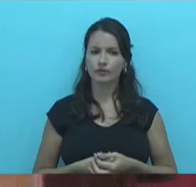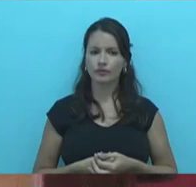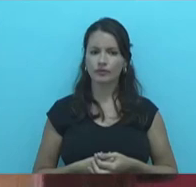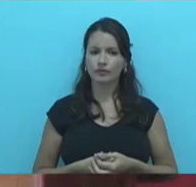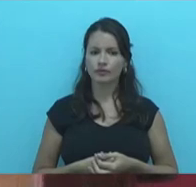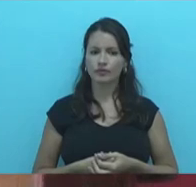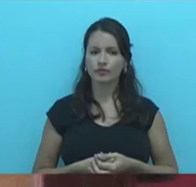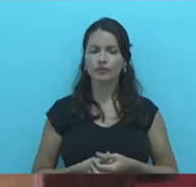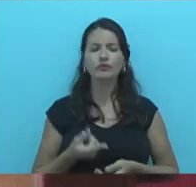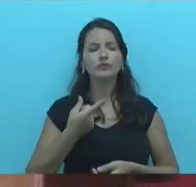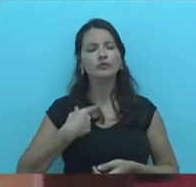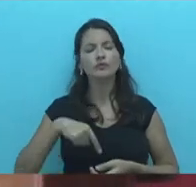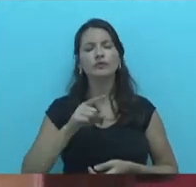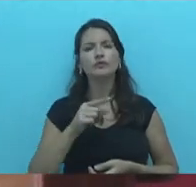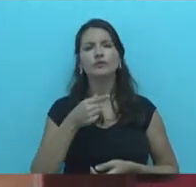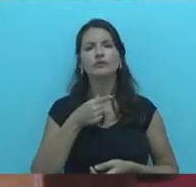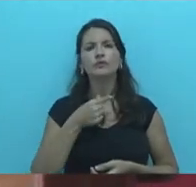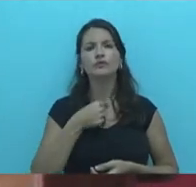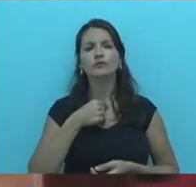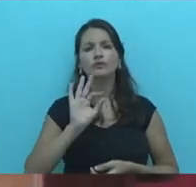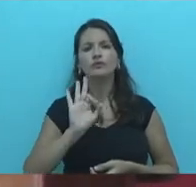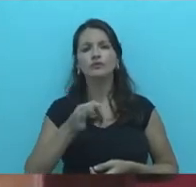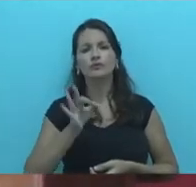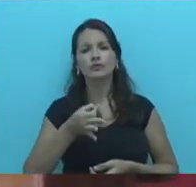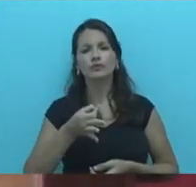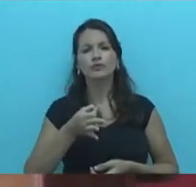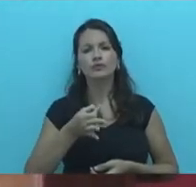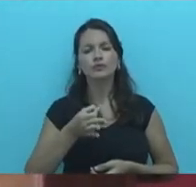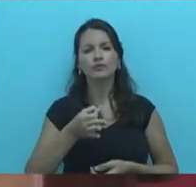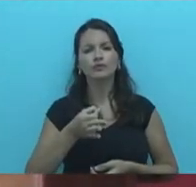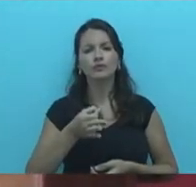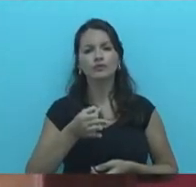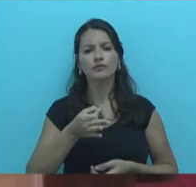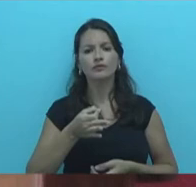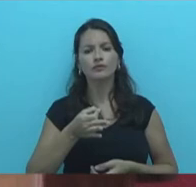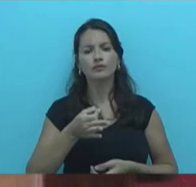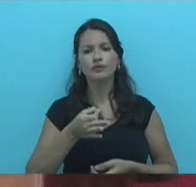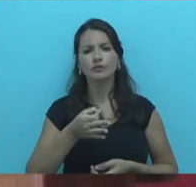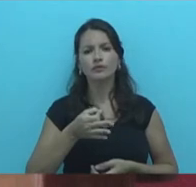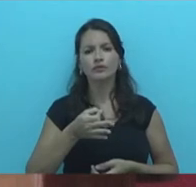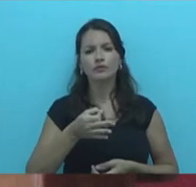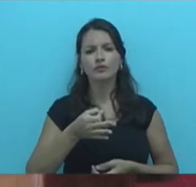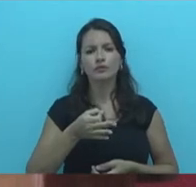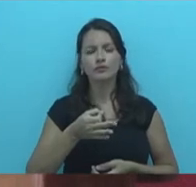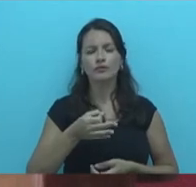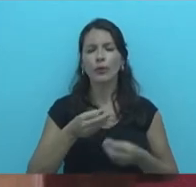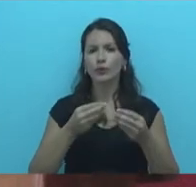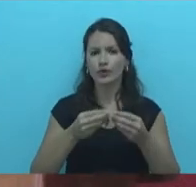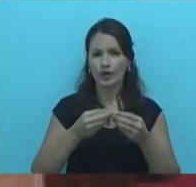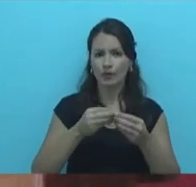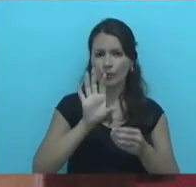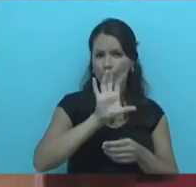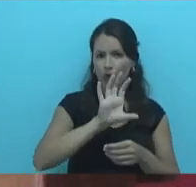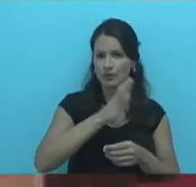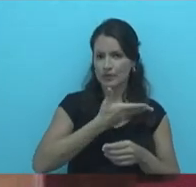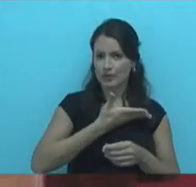donde pedimos información sobre la concesión, digamos, de la provincia al ente portuario de